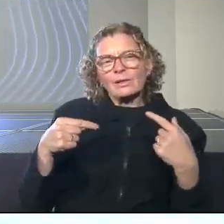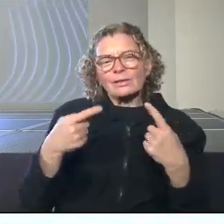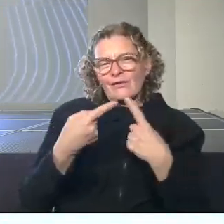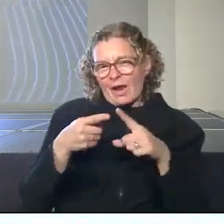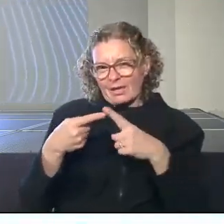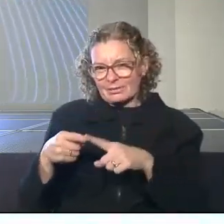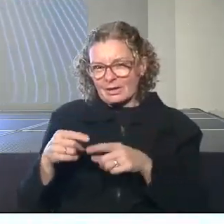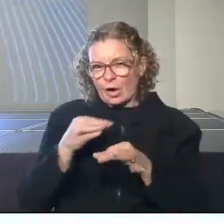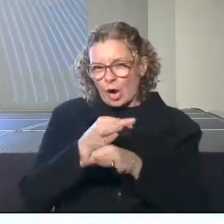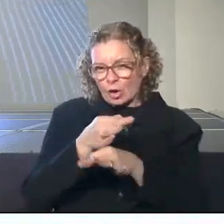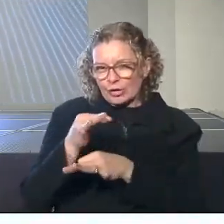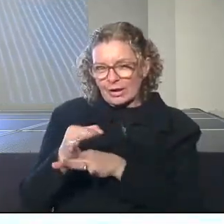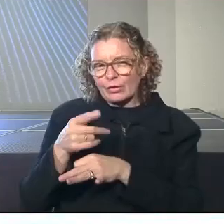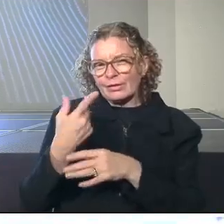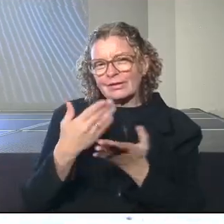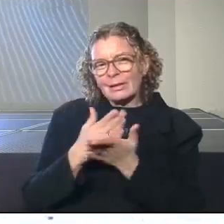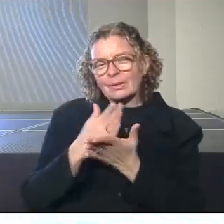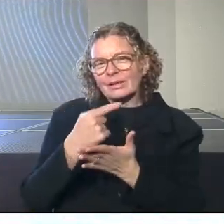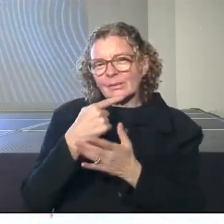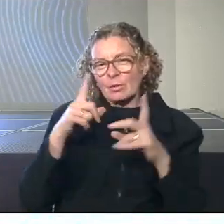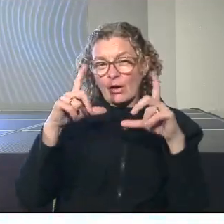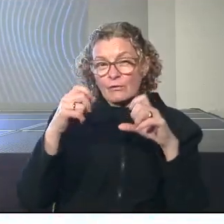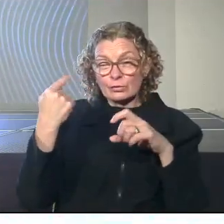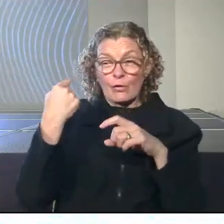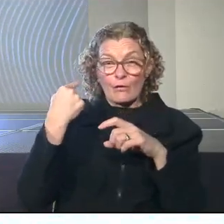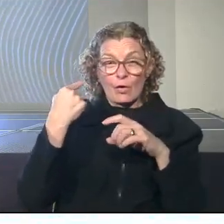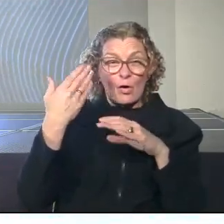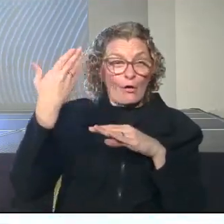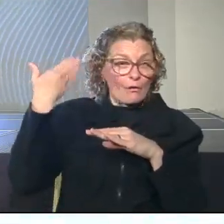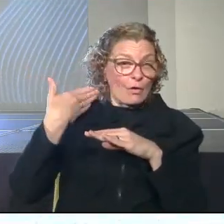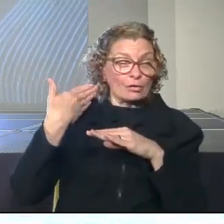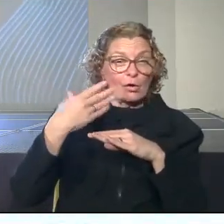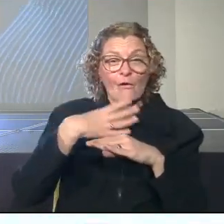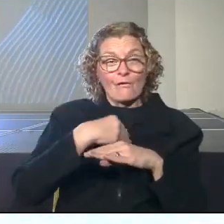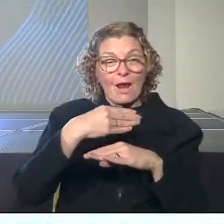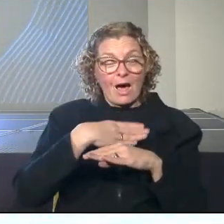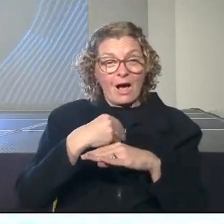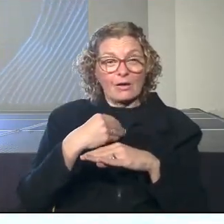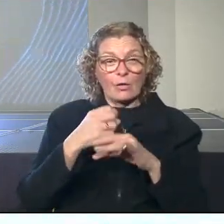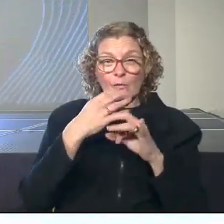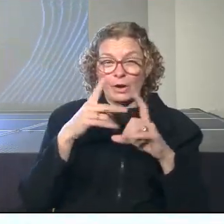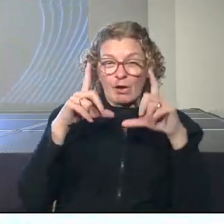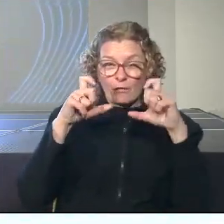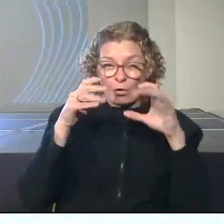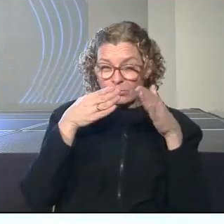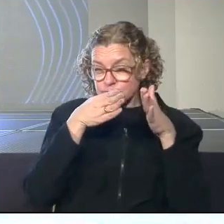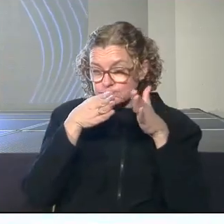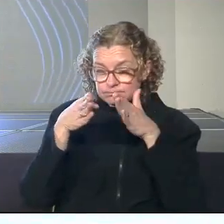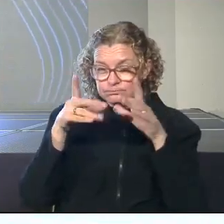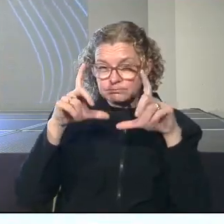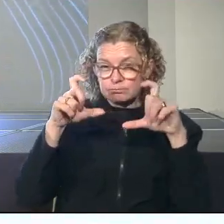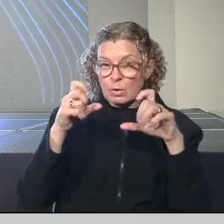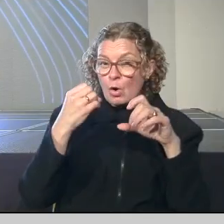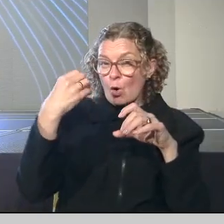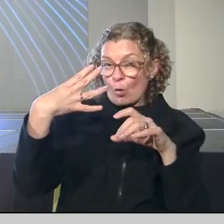recomendaciones. Siempre recomendamos que las fotos sean hechas sobre fondo blanco, que tengan muy buena definición, que estén en foco, que tengan